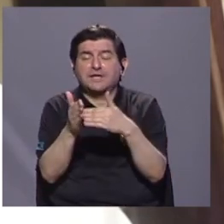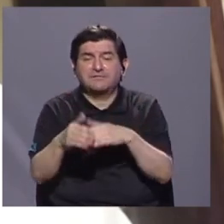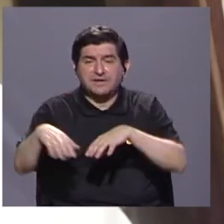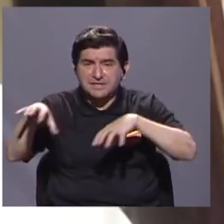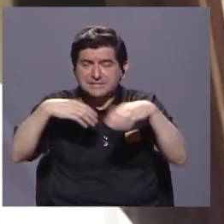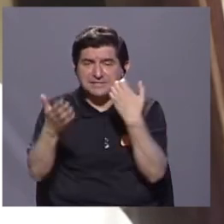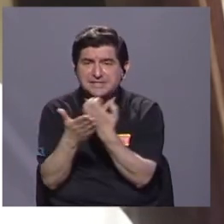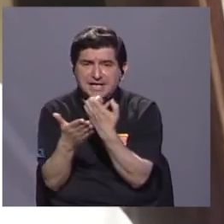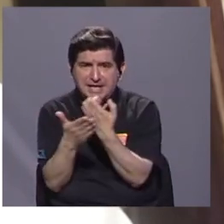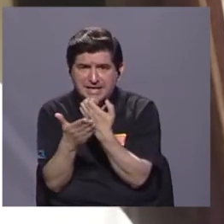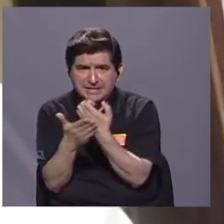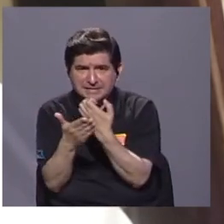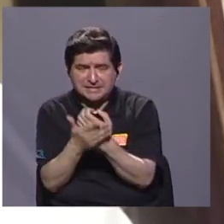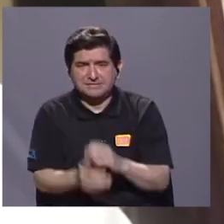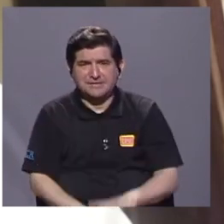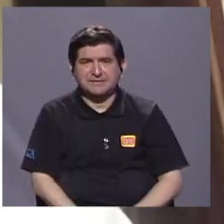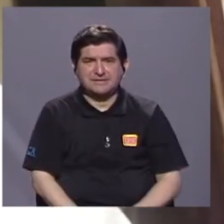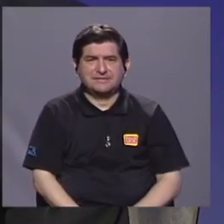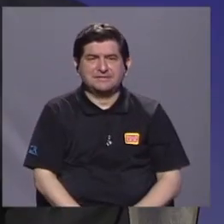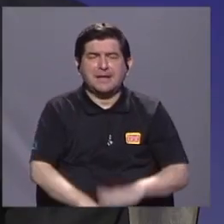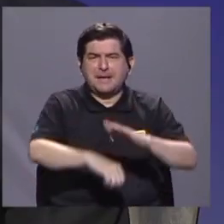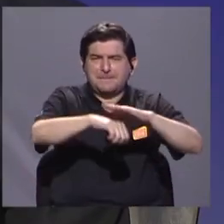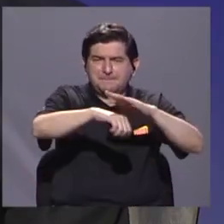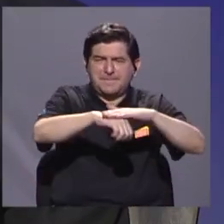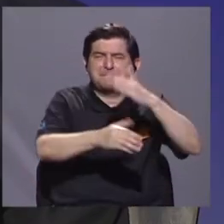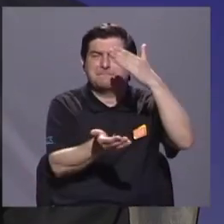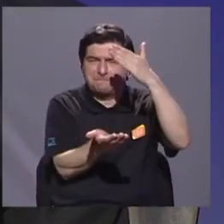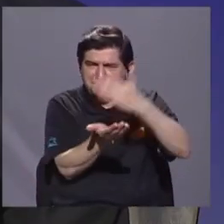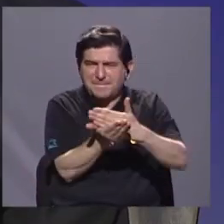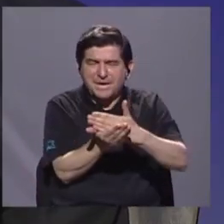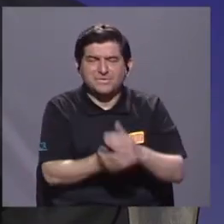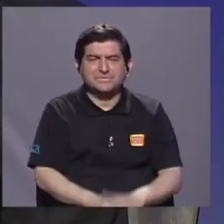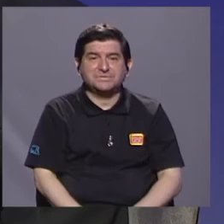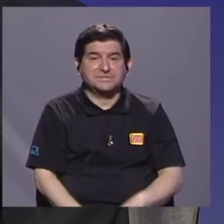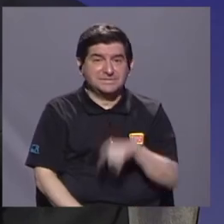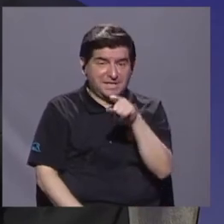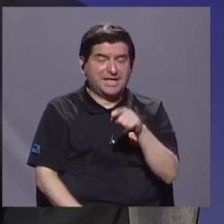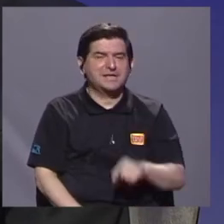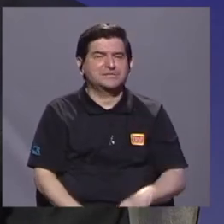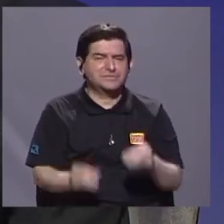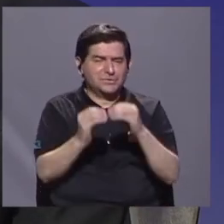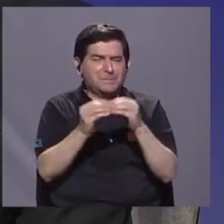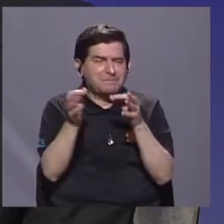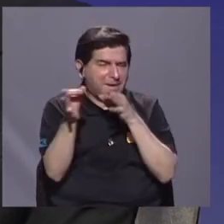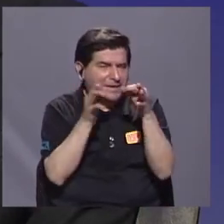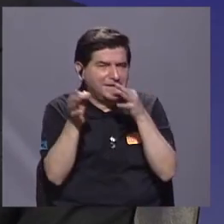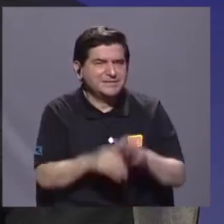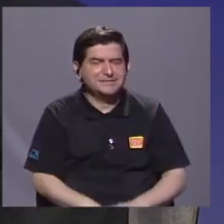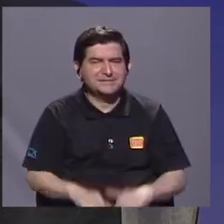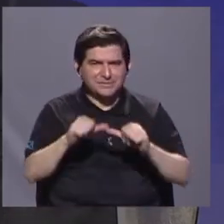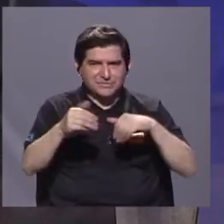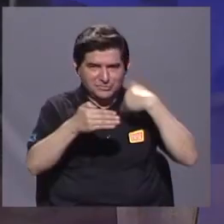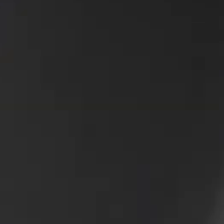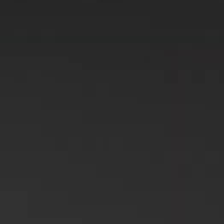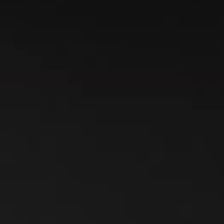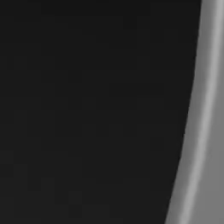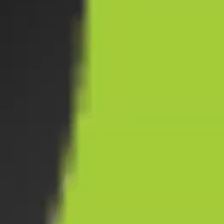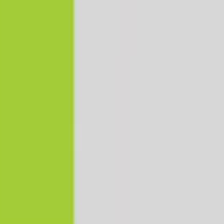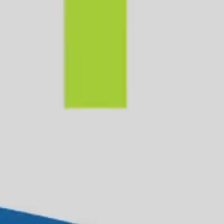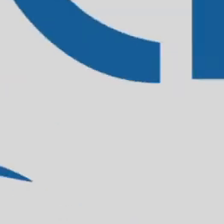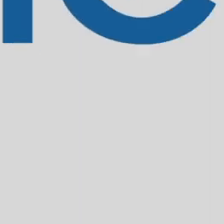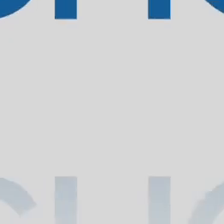economía. En varios permítame, Agustín, permítame hacer una pausa ahí, sí, porque esto hay que extenderse un poquito. Ya regresamos.